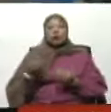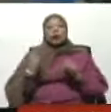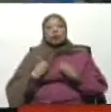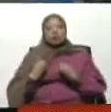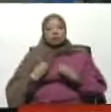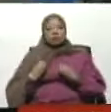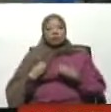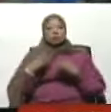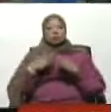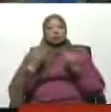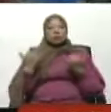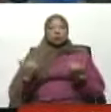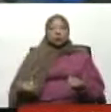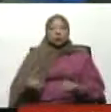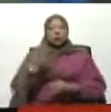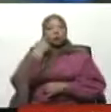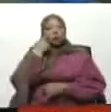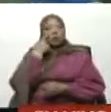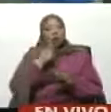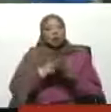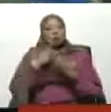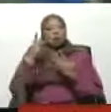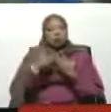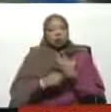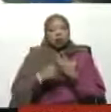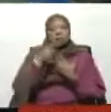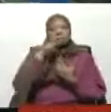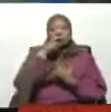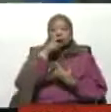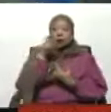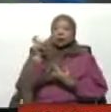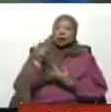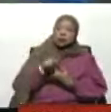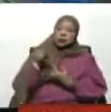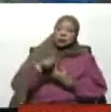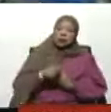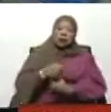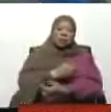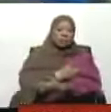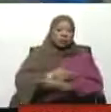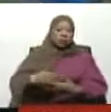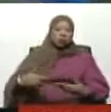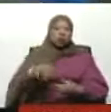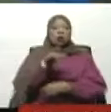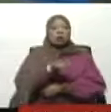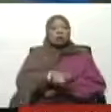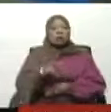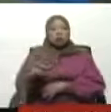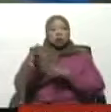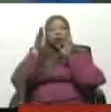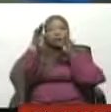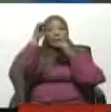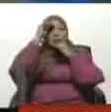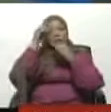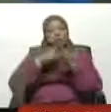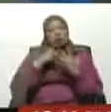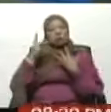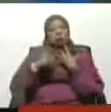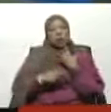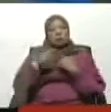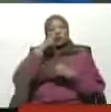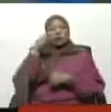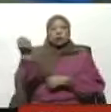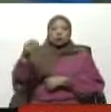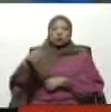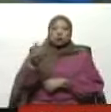vivienda que en este momento están viendo este programa, presidente. Millones y millones de personas, presidente, sin mentir. La derecha dice